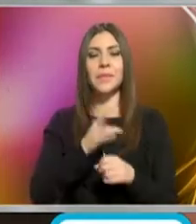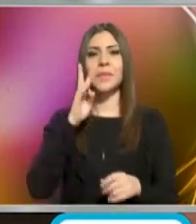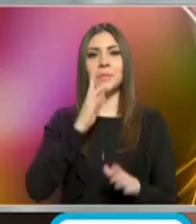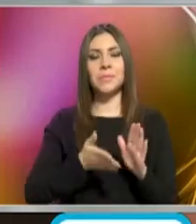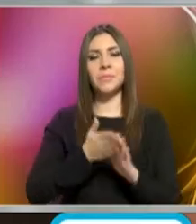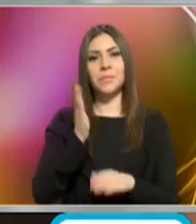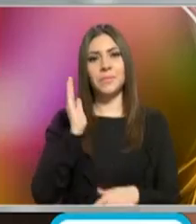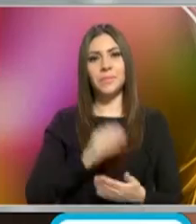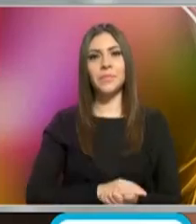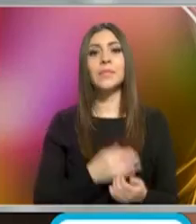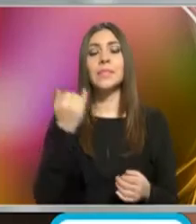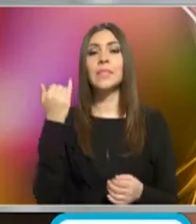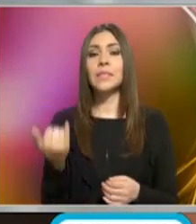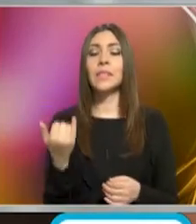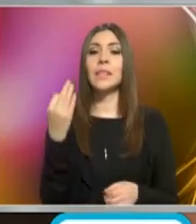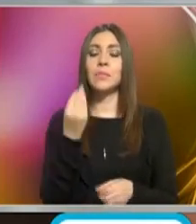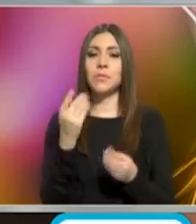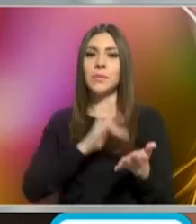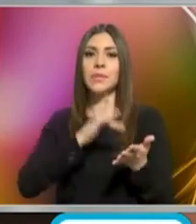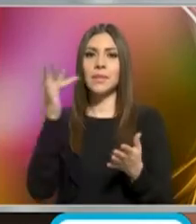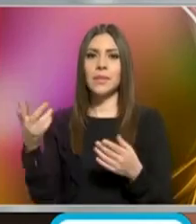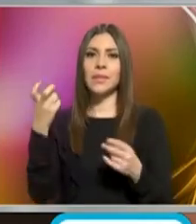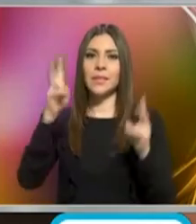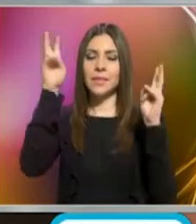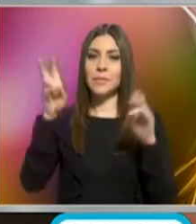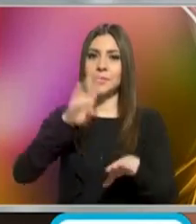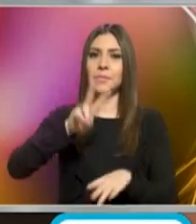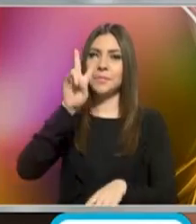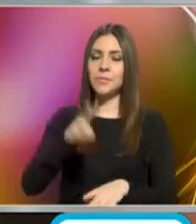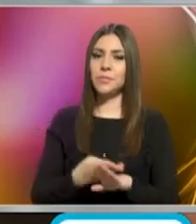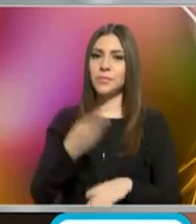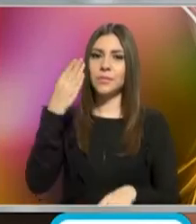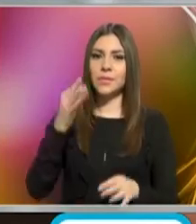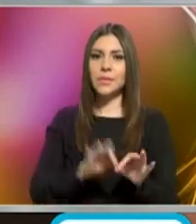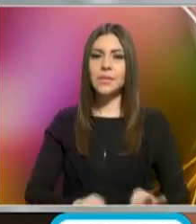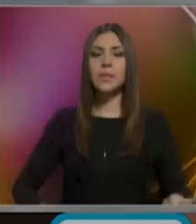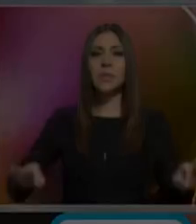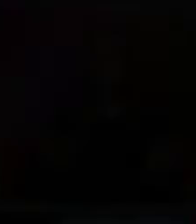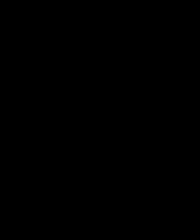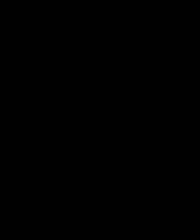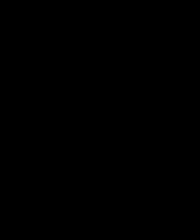disfrutar. Muchísimas gracias, Irene, Gracias. por traernos este A tema ustedes. sumamente importante de tratar. Y nosotros...